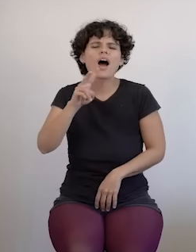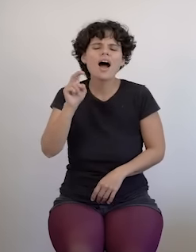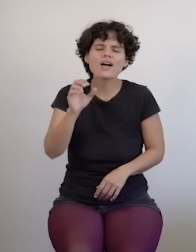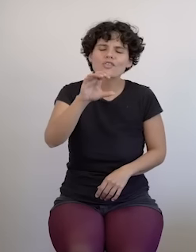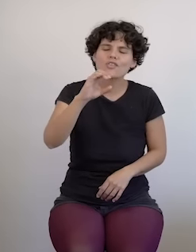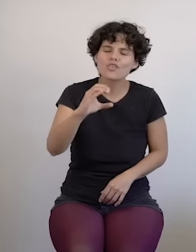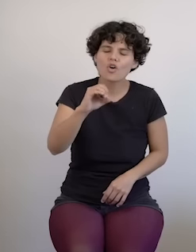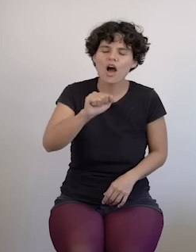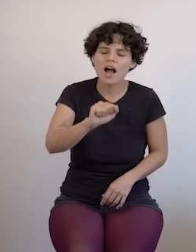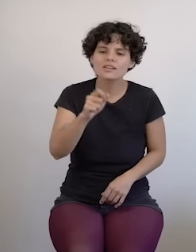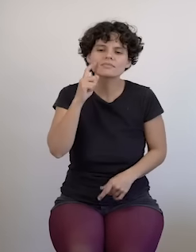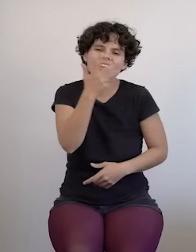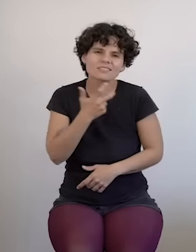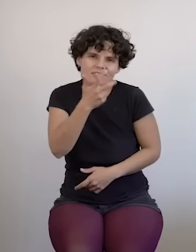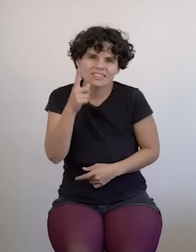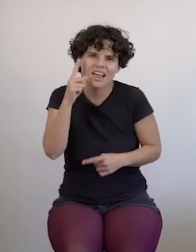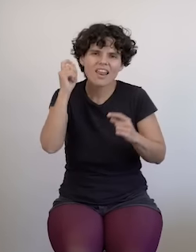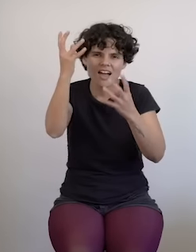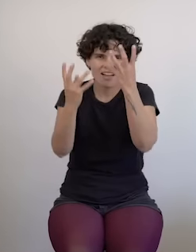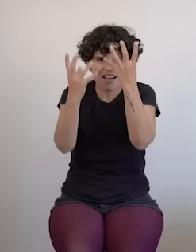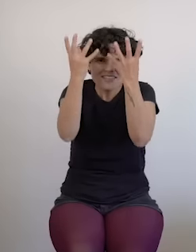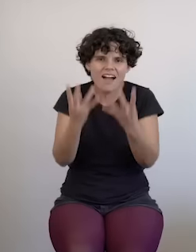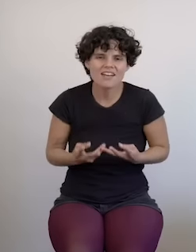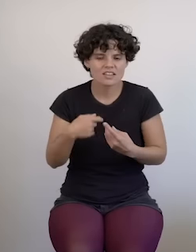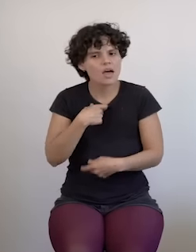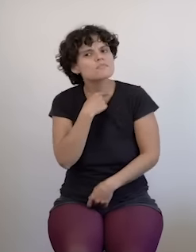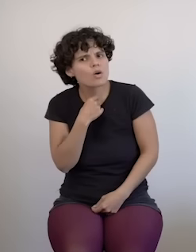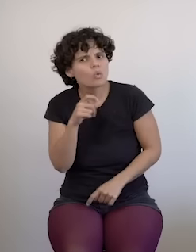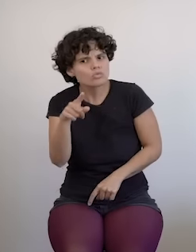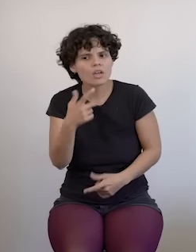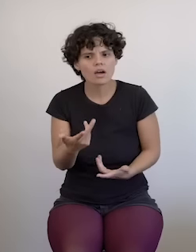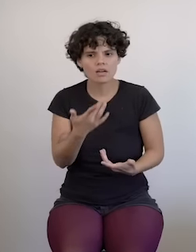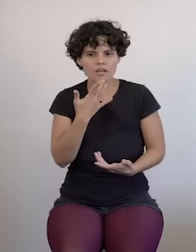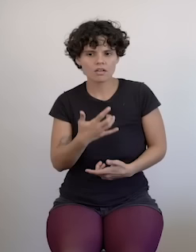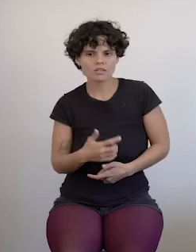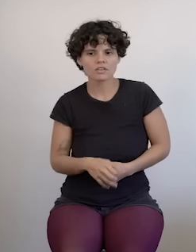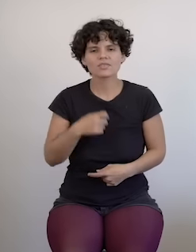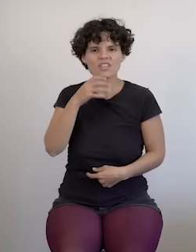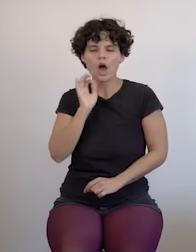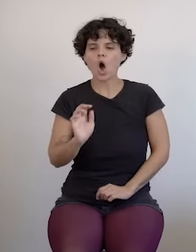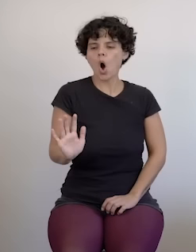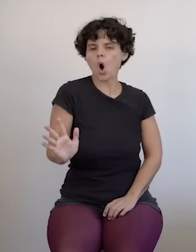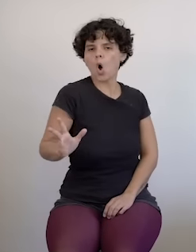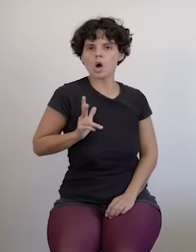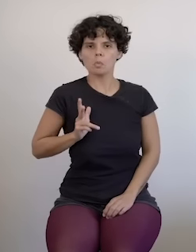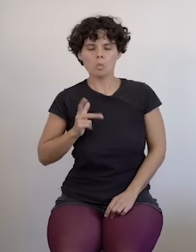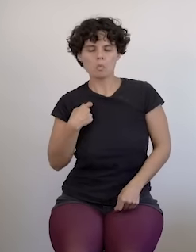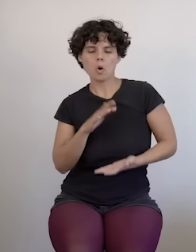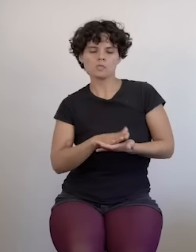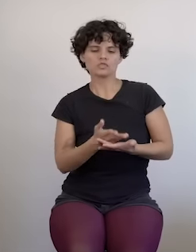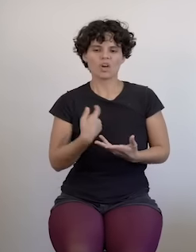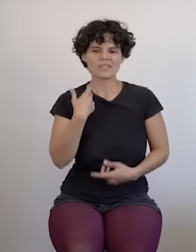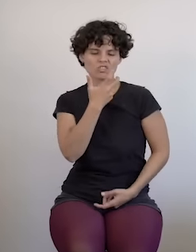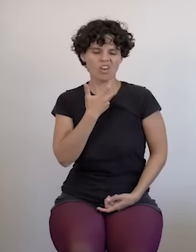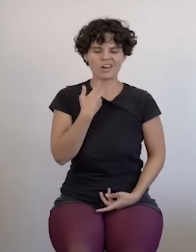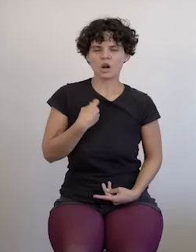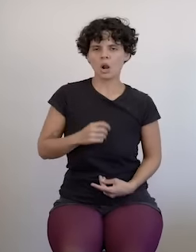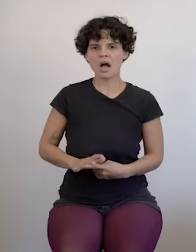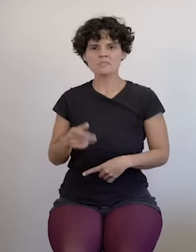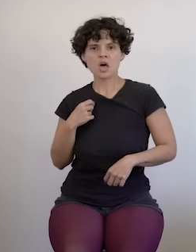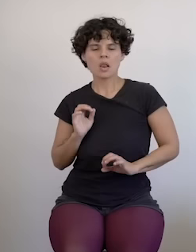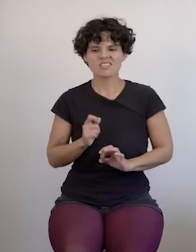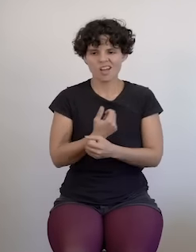Que se ocupa harto la coa. A alguna gente no le gusta el dialecto de la calle. A mí me fascina, porque tiene flow, la mano. Porque si habla, hola, ¿cómo estás? No me puedes